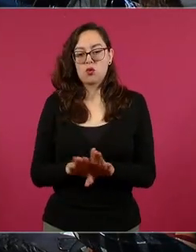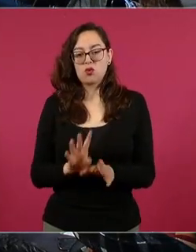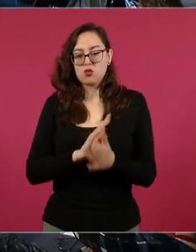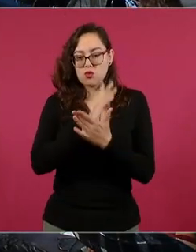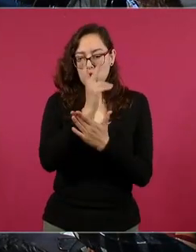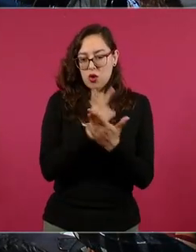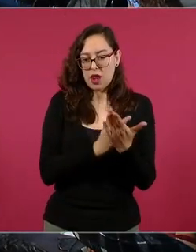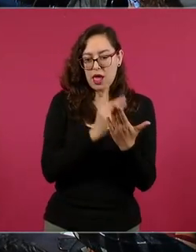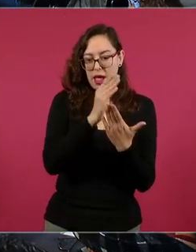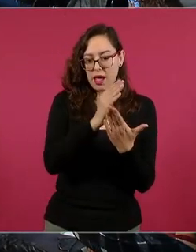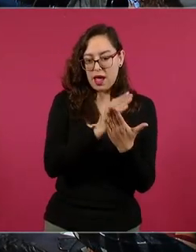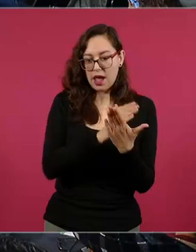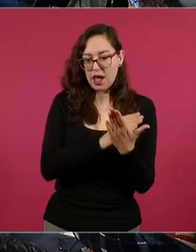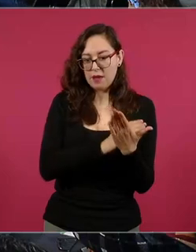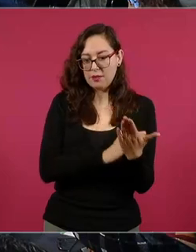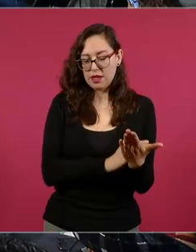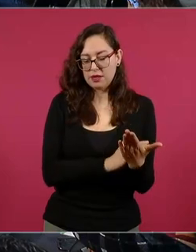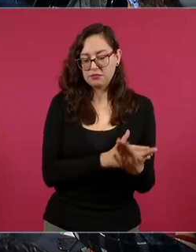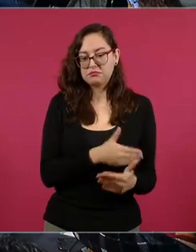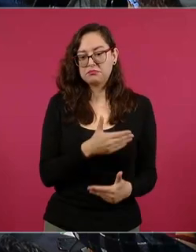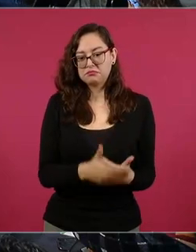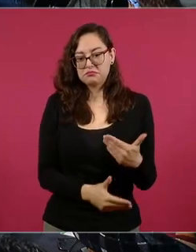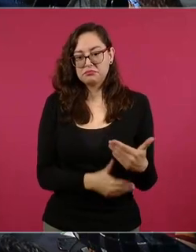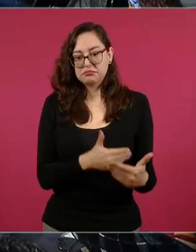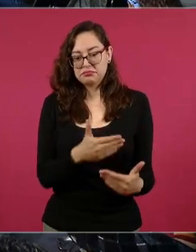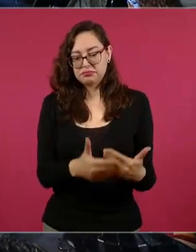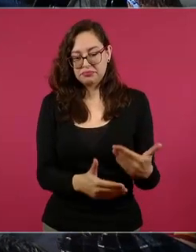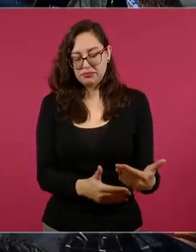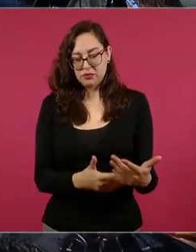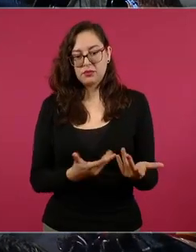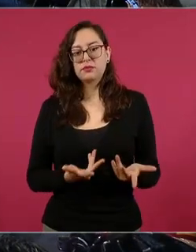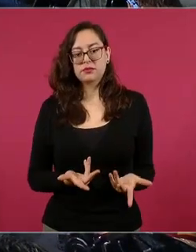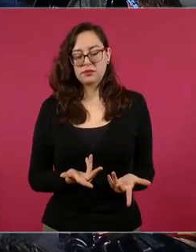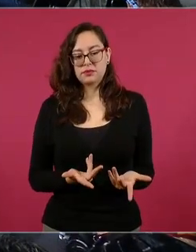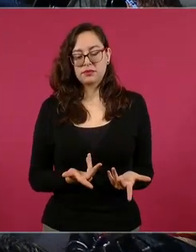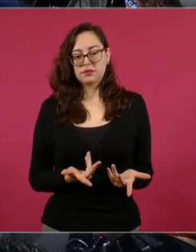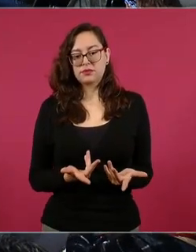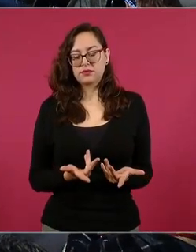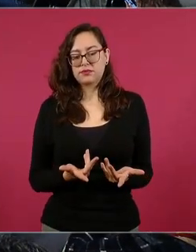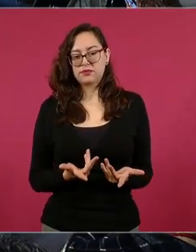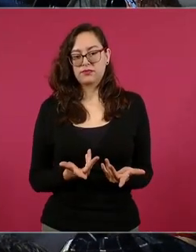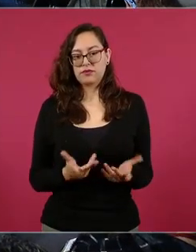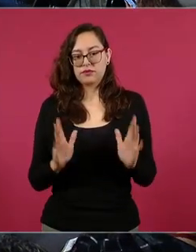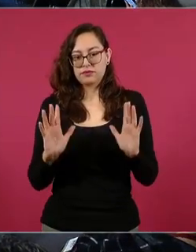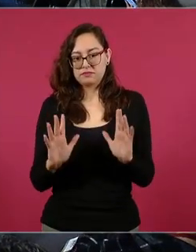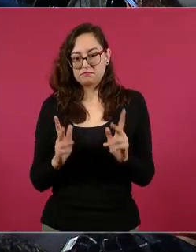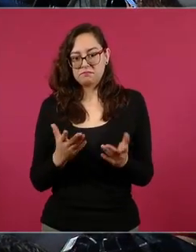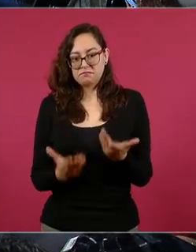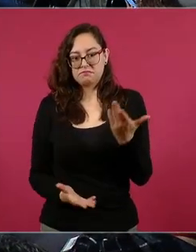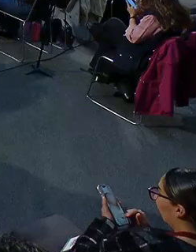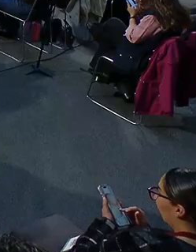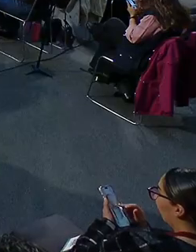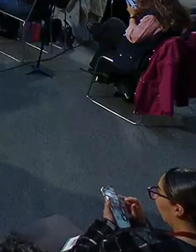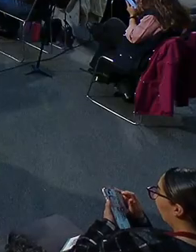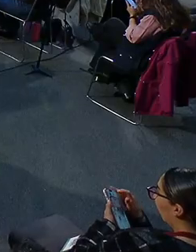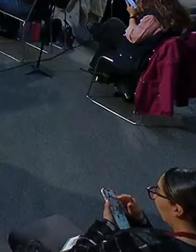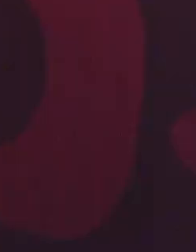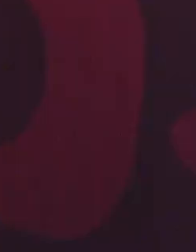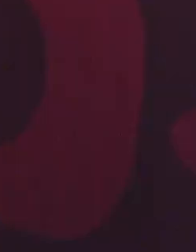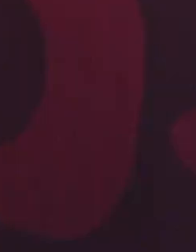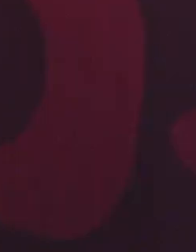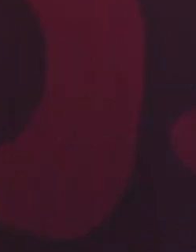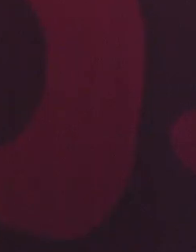programa de cómo deliberar y hacer planteamientos y llegar a